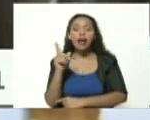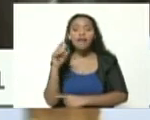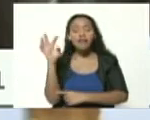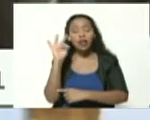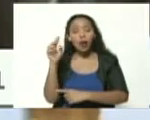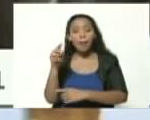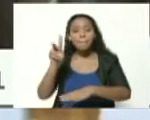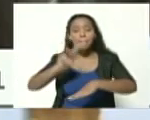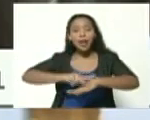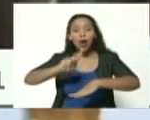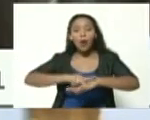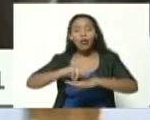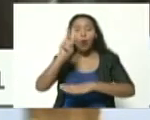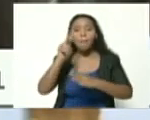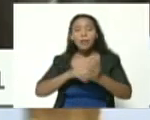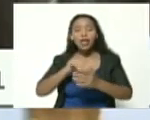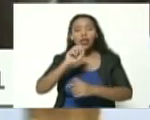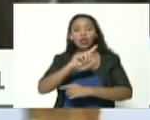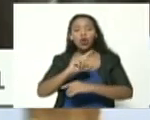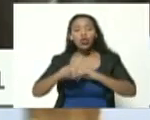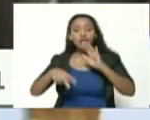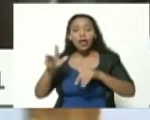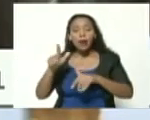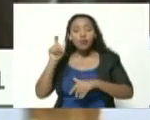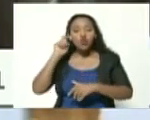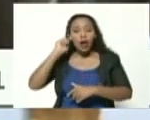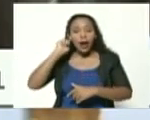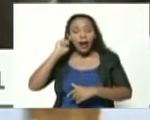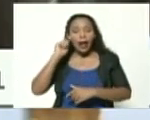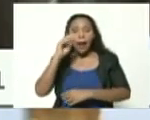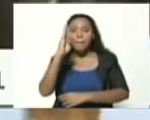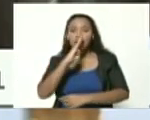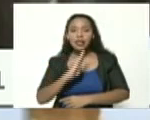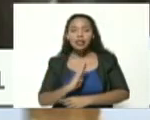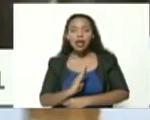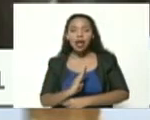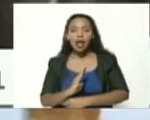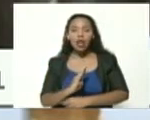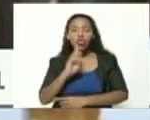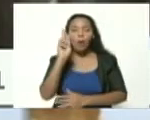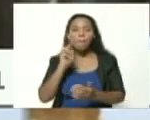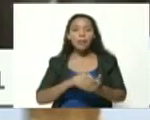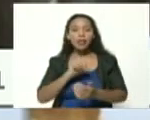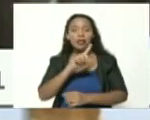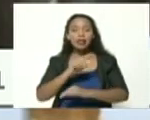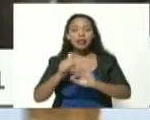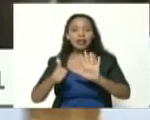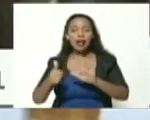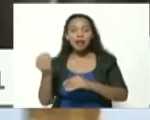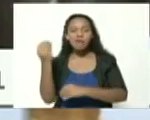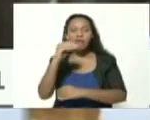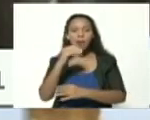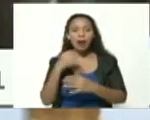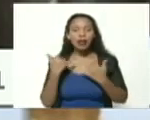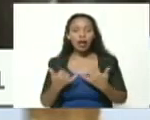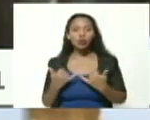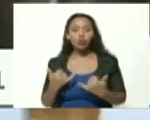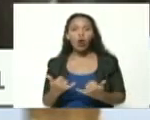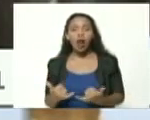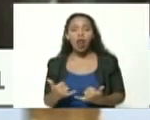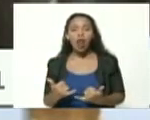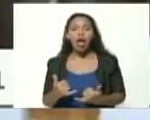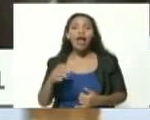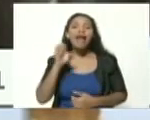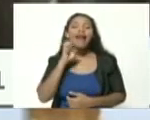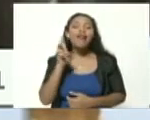Paraguay 2012, Dilma Rousseff en Brasil 2016 y más recientemente Evo